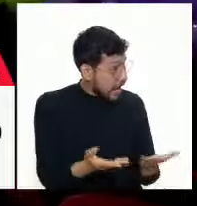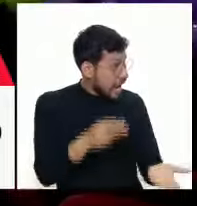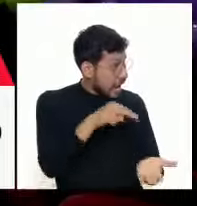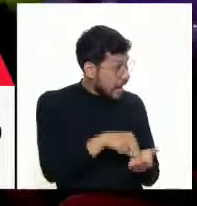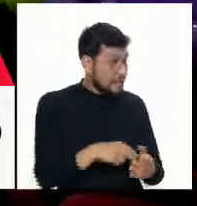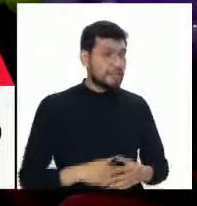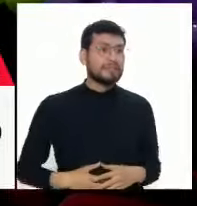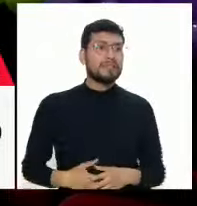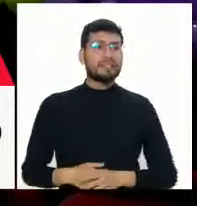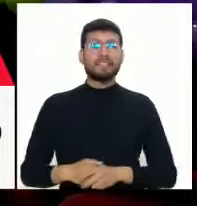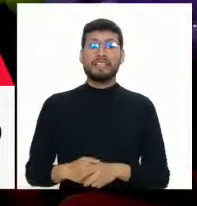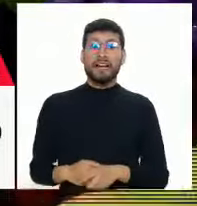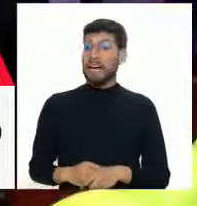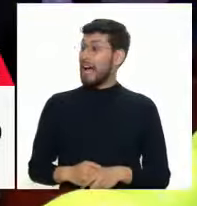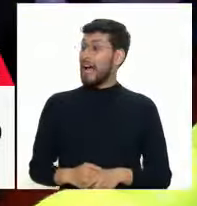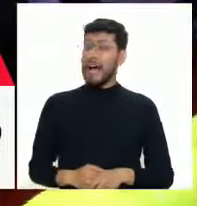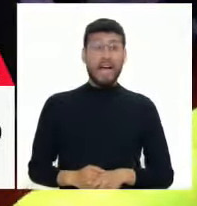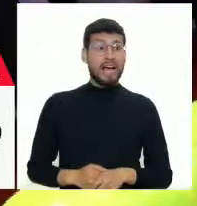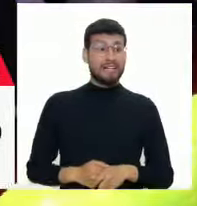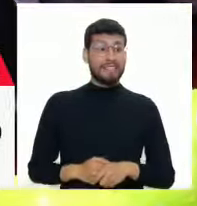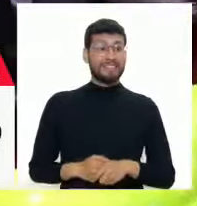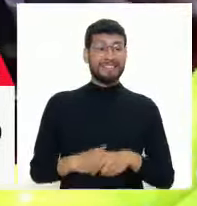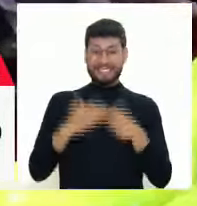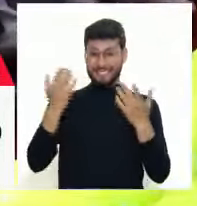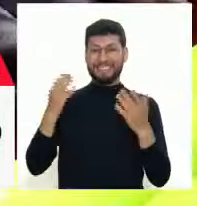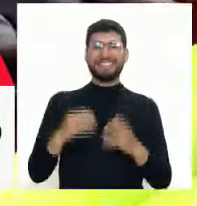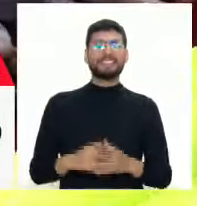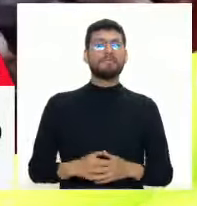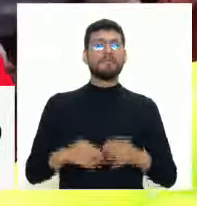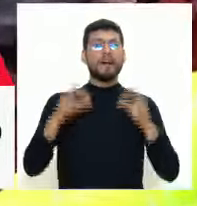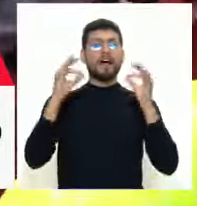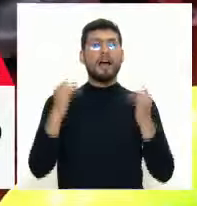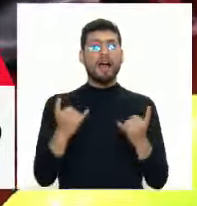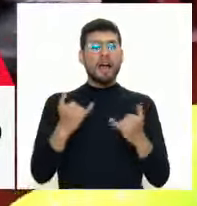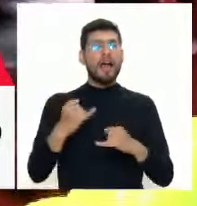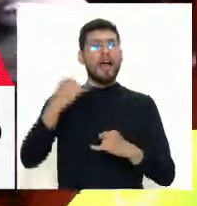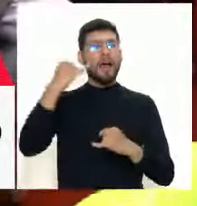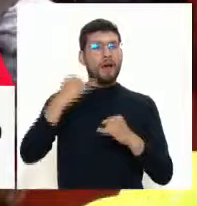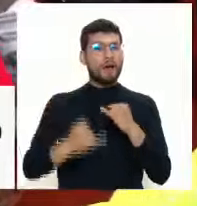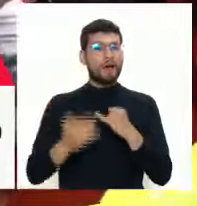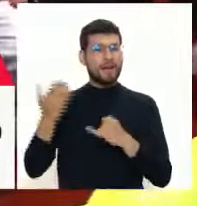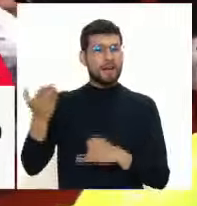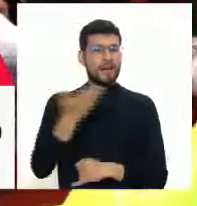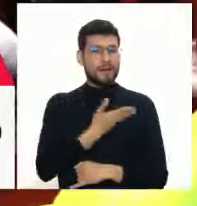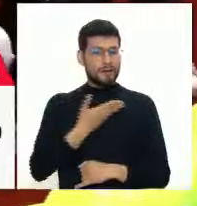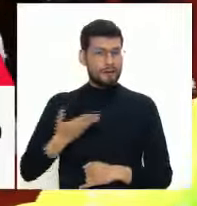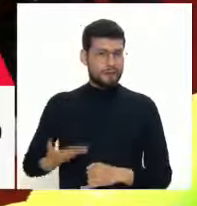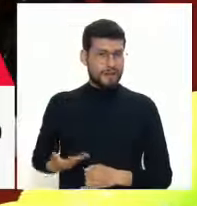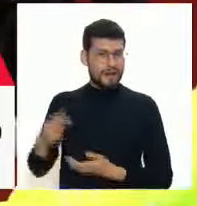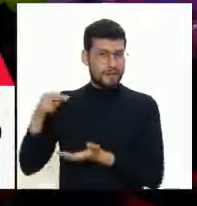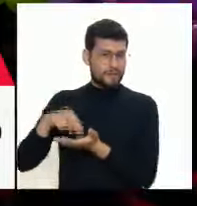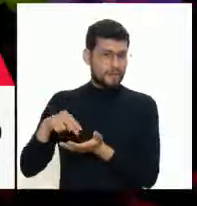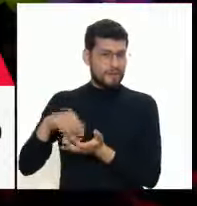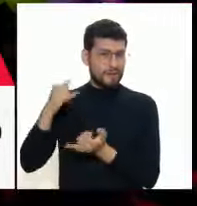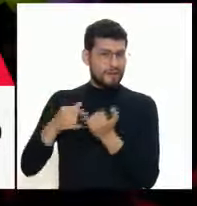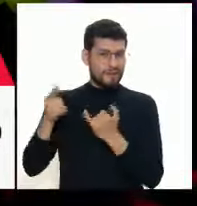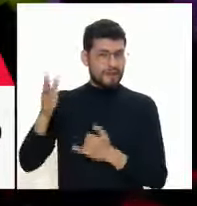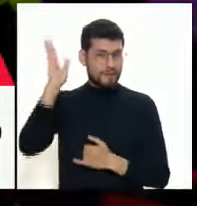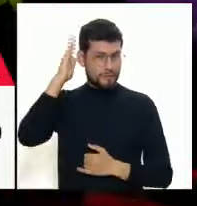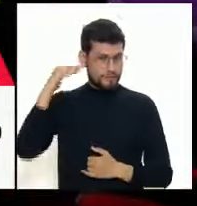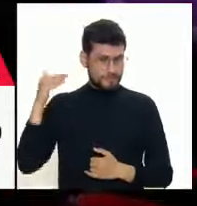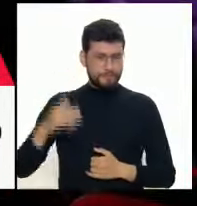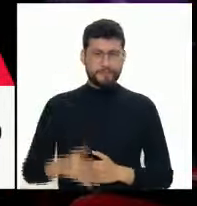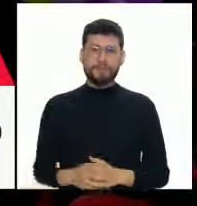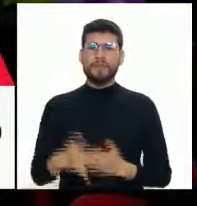con nosotros. Y de esta manera culmina la participación de la presidenta de la República, Dina Ercilia